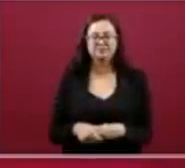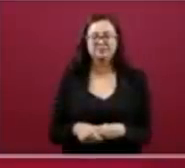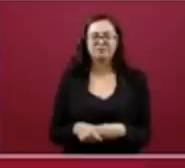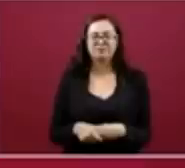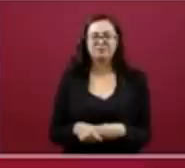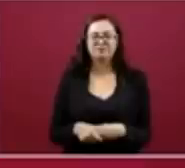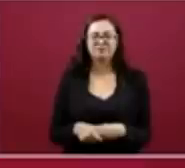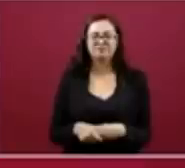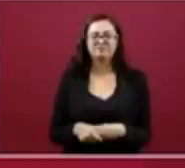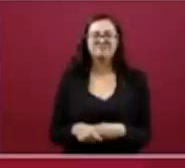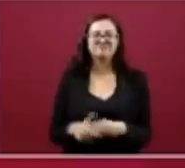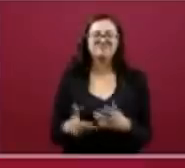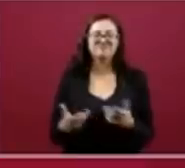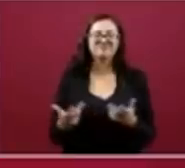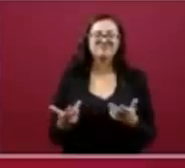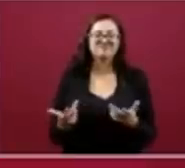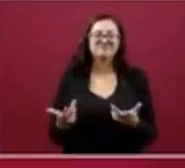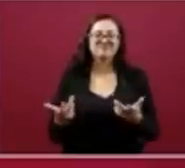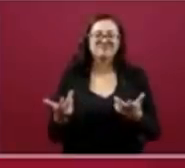no son